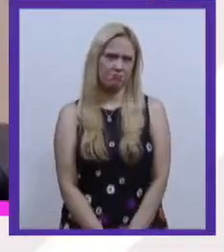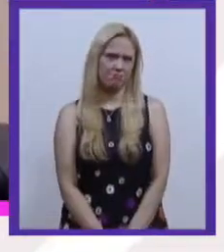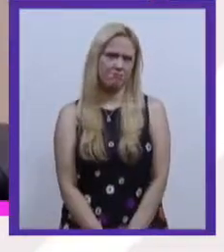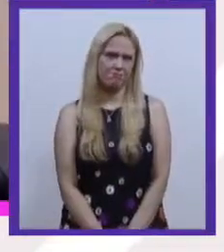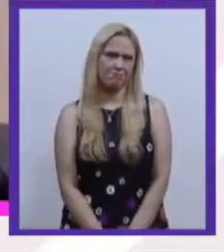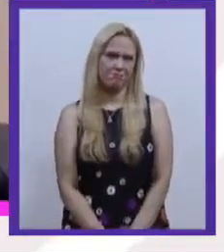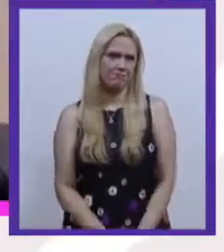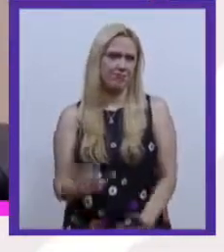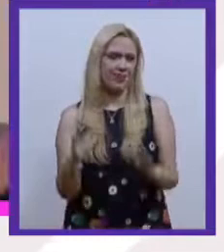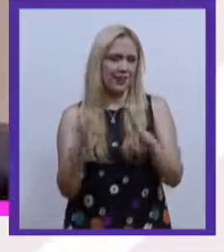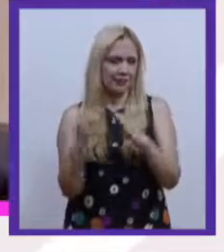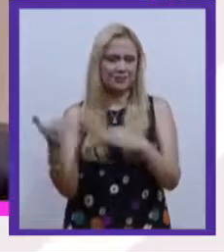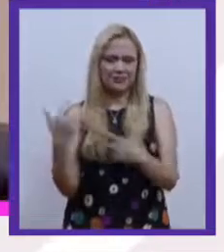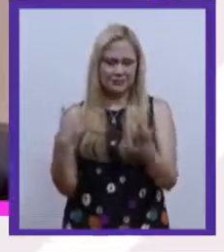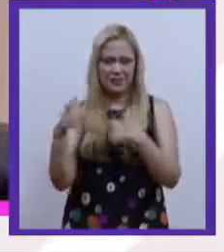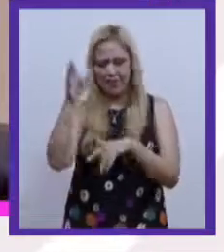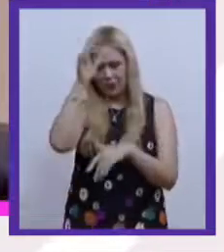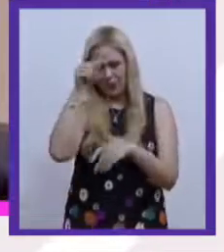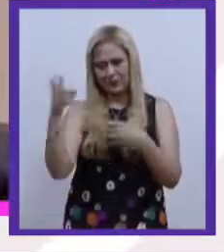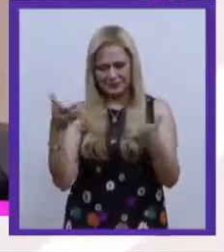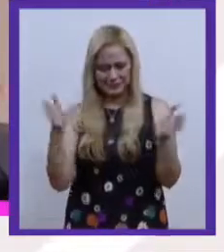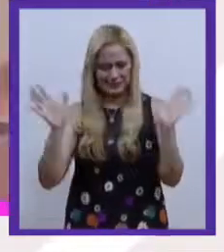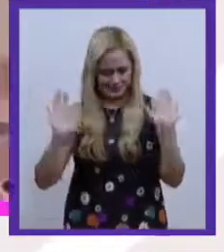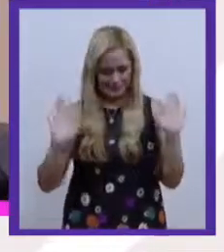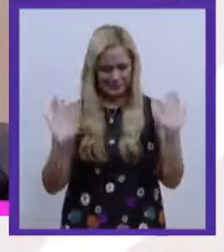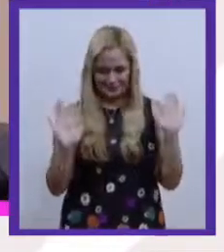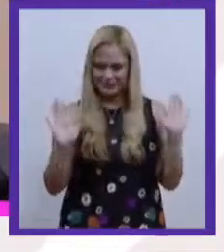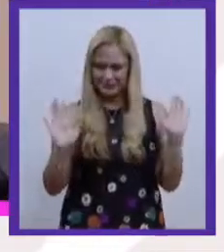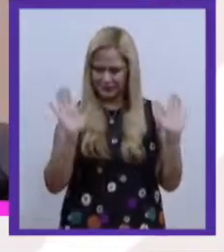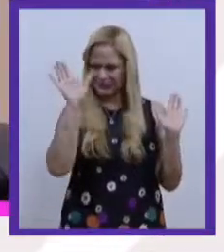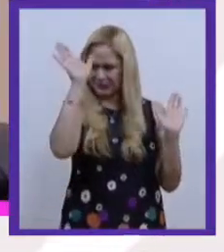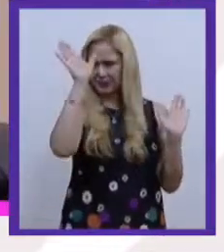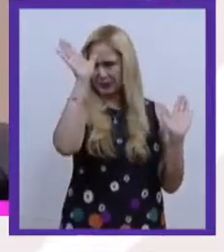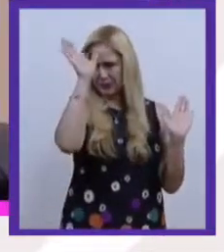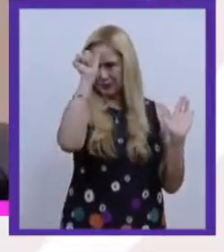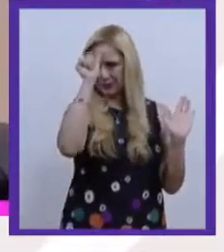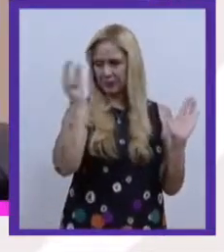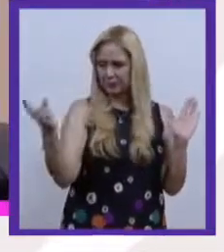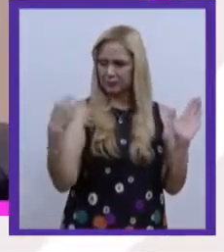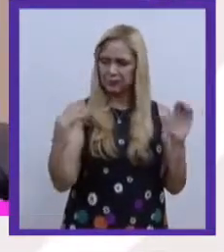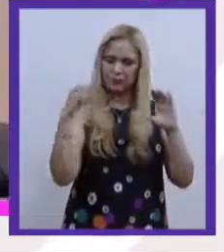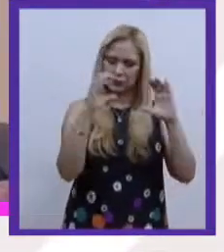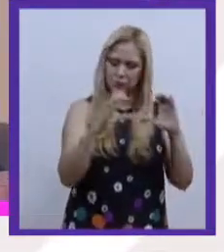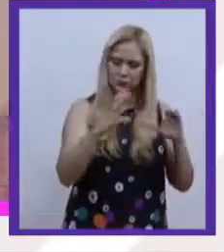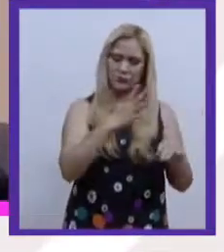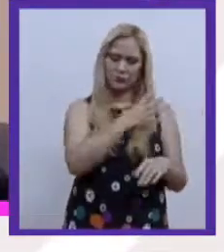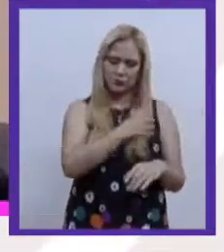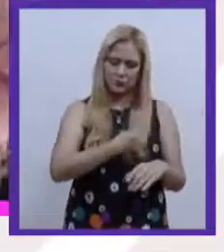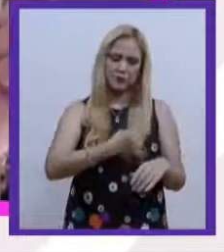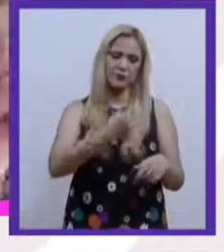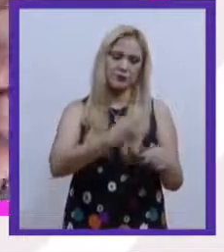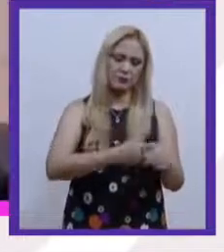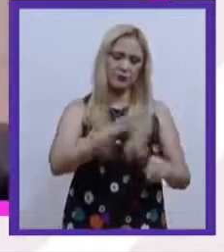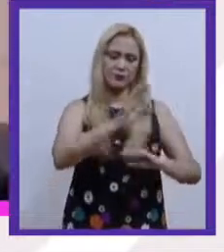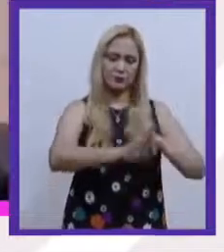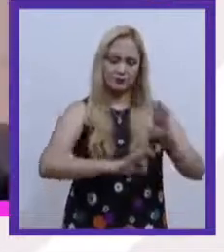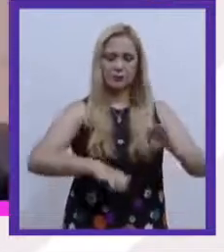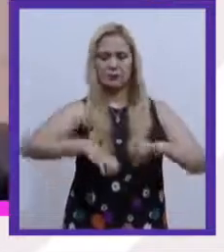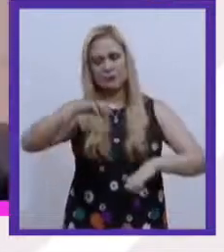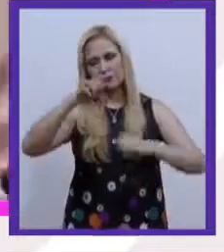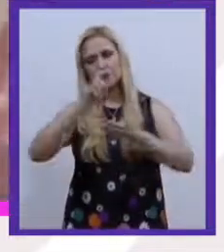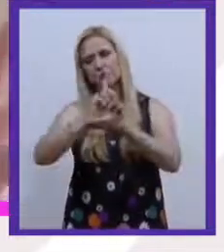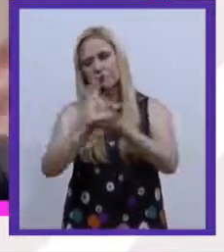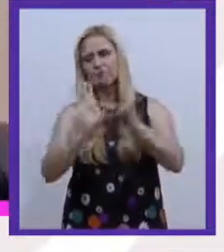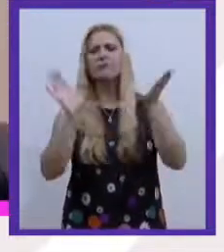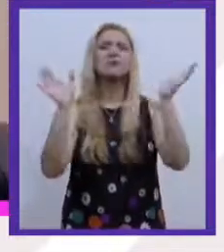acuerdo en la casa y de ver cómo nos la arreglamos para cubrir el tema del cuidado de hijos, hijas, personas enfermas, adultos mayores o con